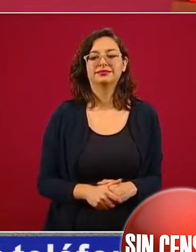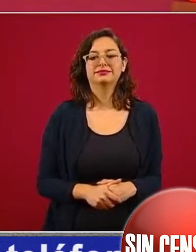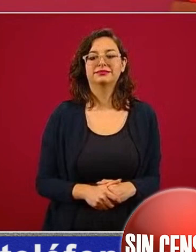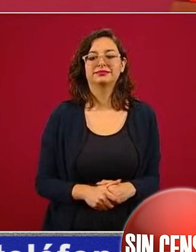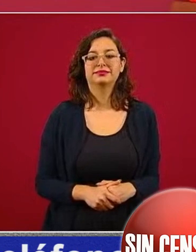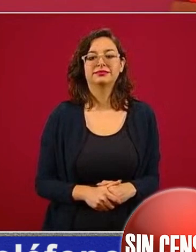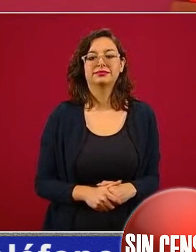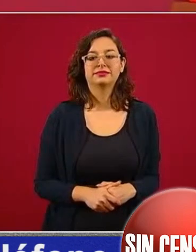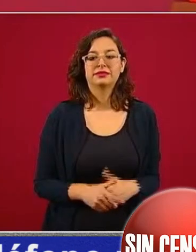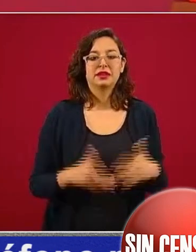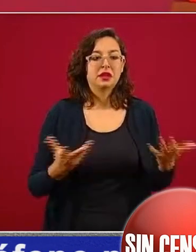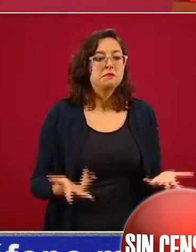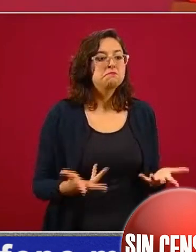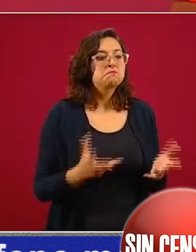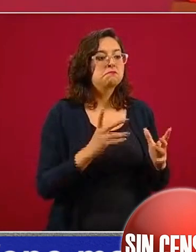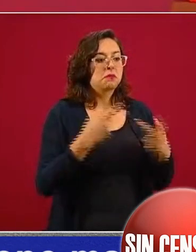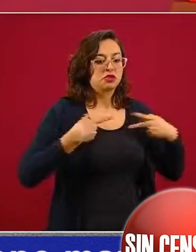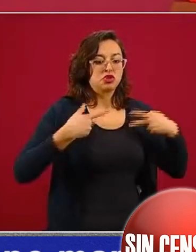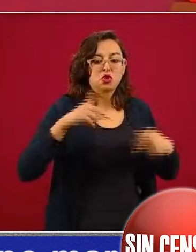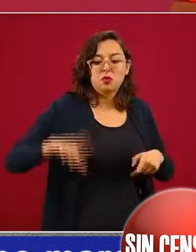cuidar no despedir a los trabajadores,